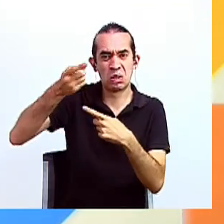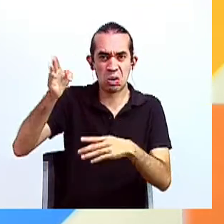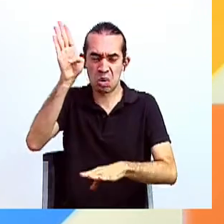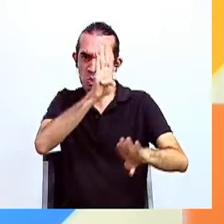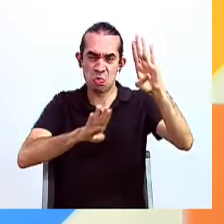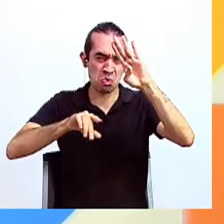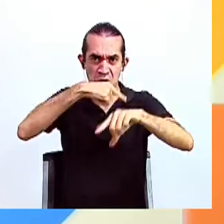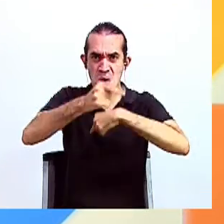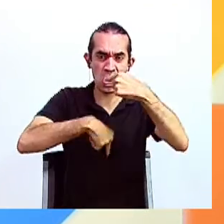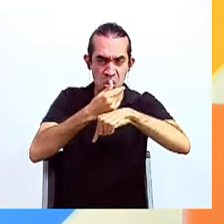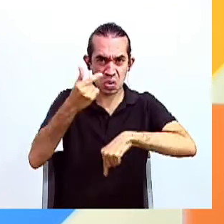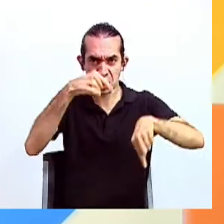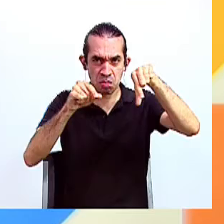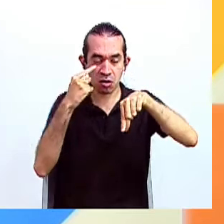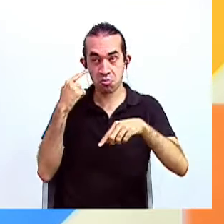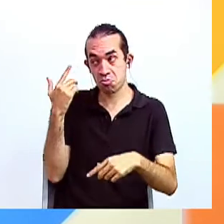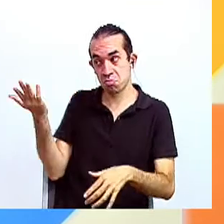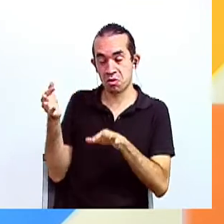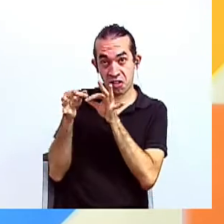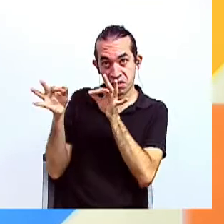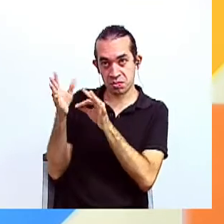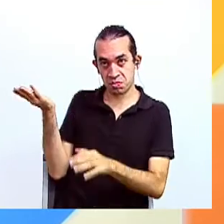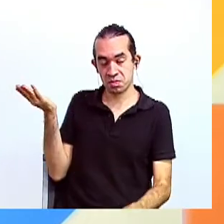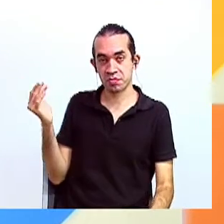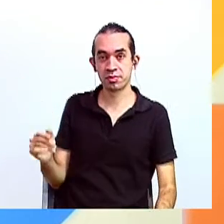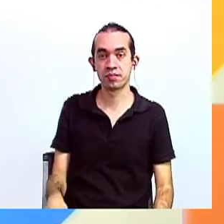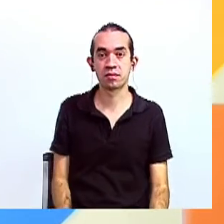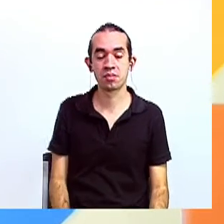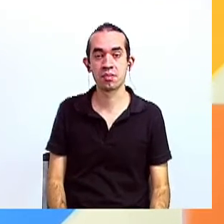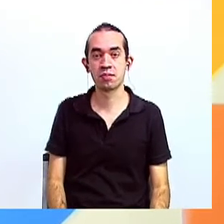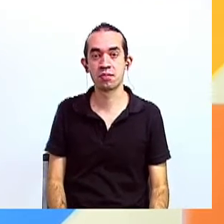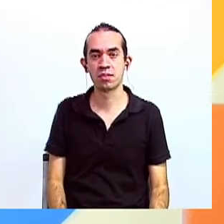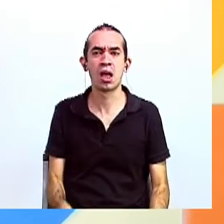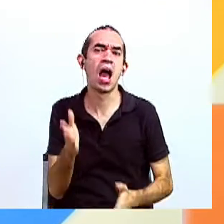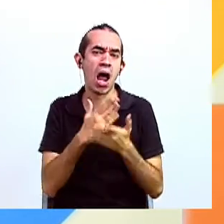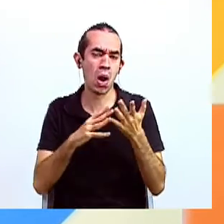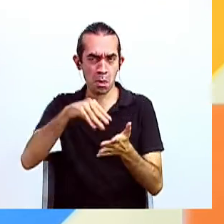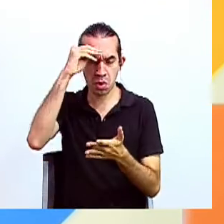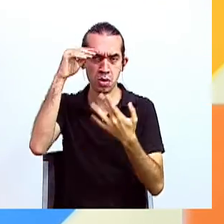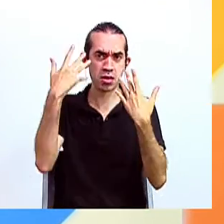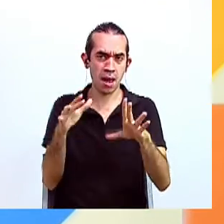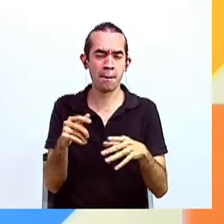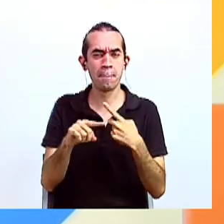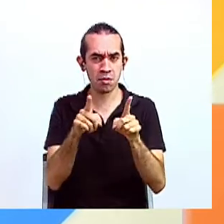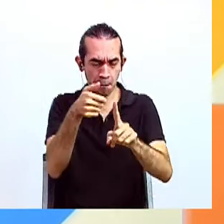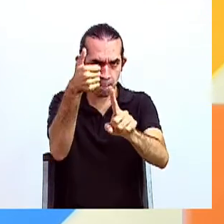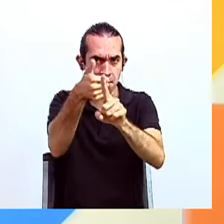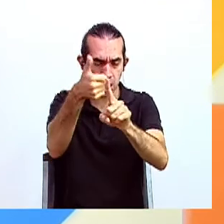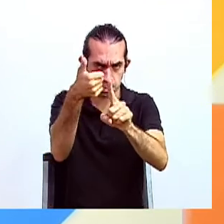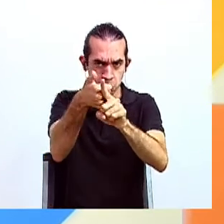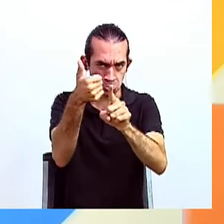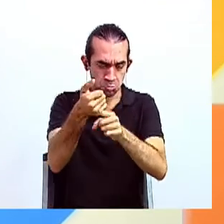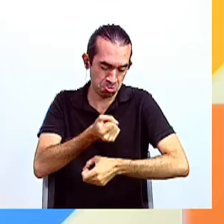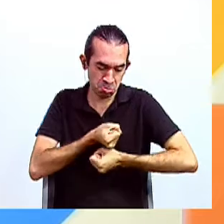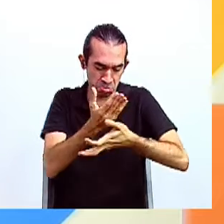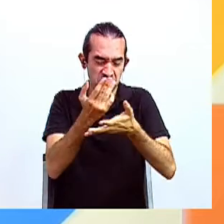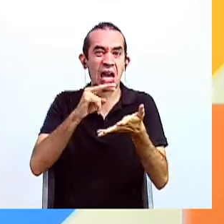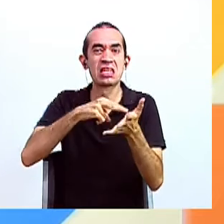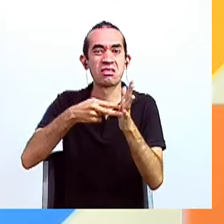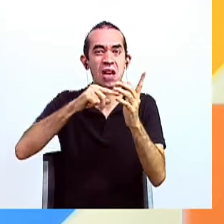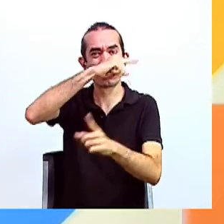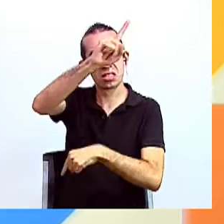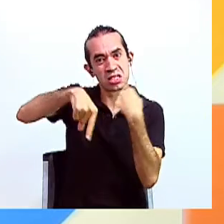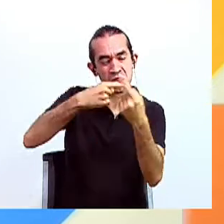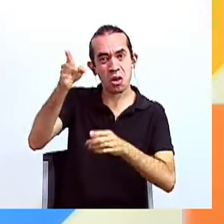biogeoquímico? Ya algo habíamos aprendido, pero ¿cómo podrían definir ustedes con sus propias palabras un ciclo